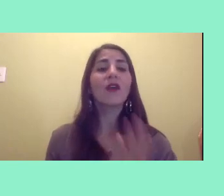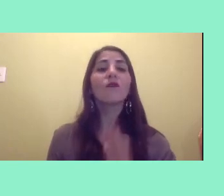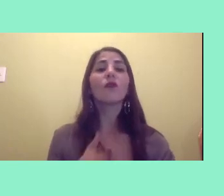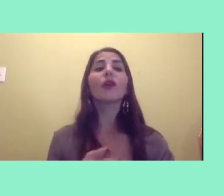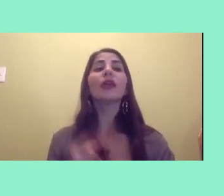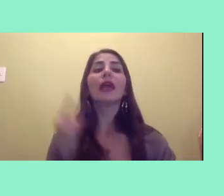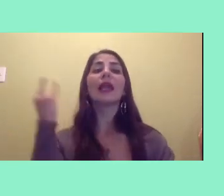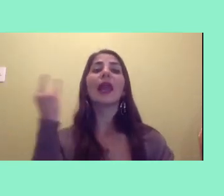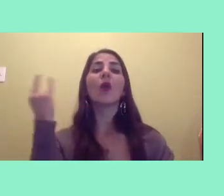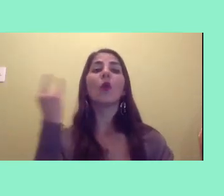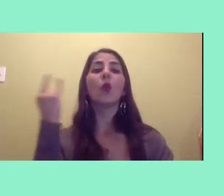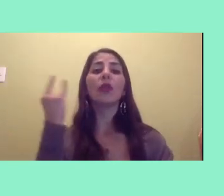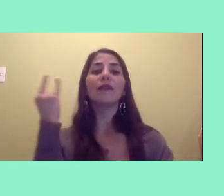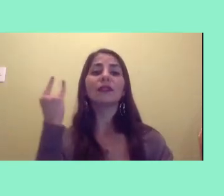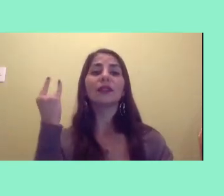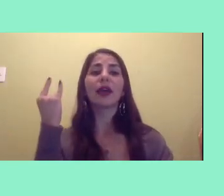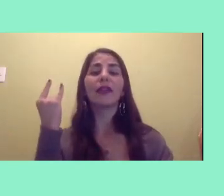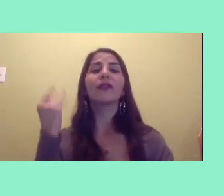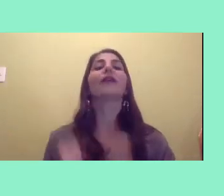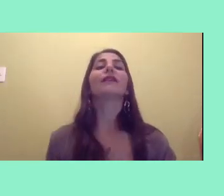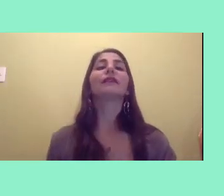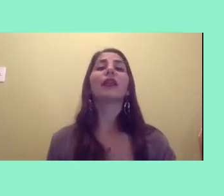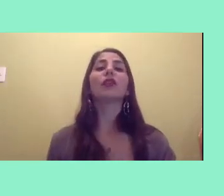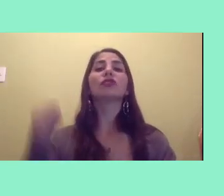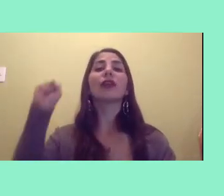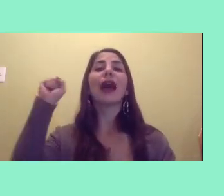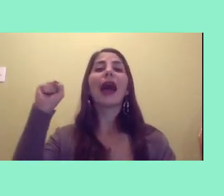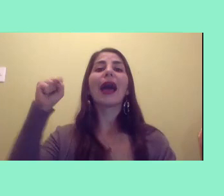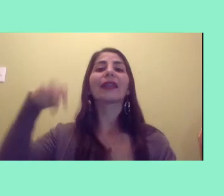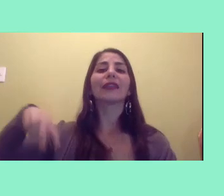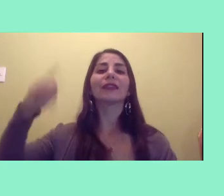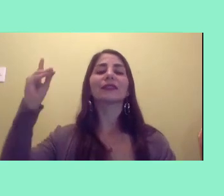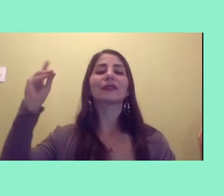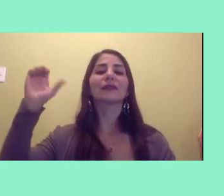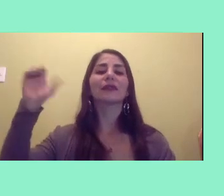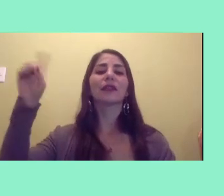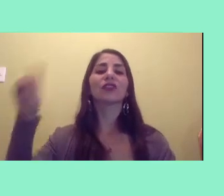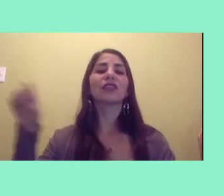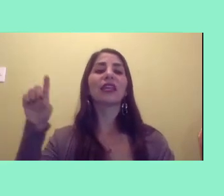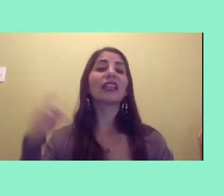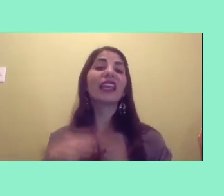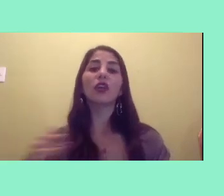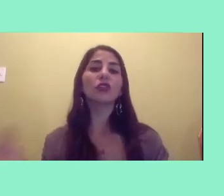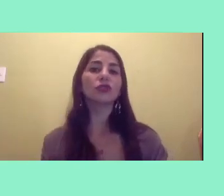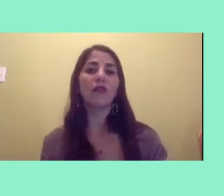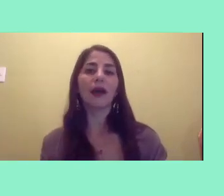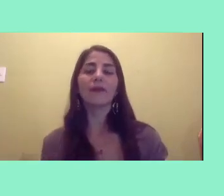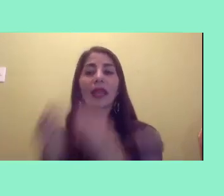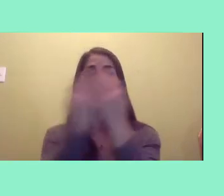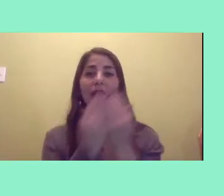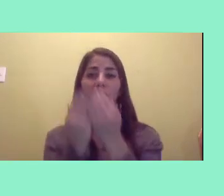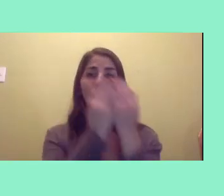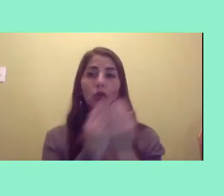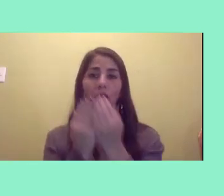duda. Voy en la Universidad de los Andes. Entonces ahí el de los no